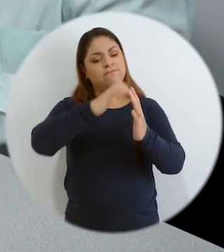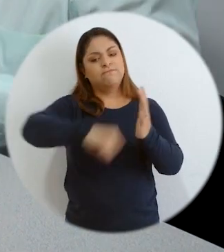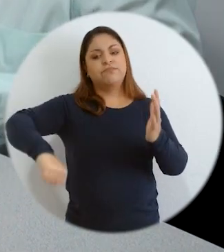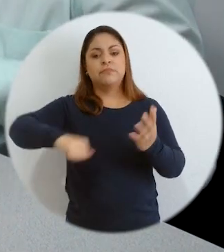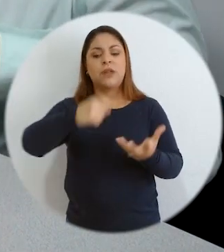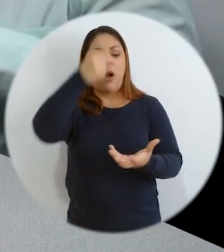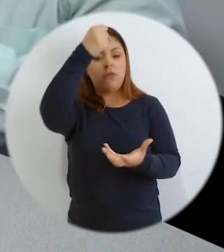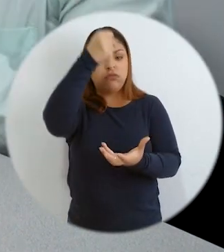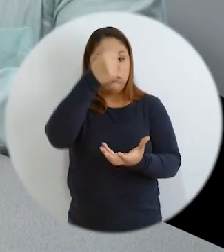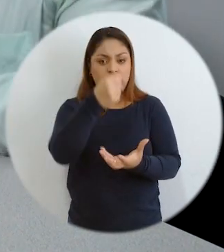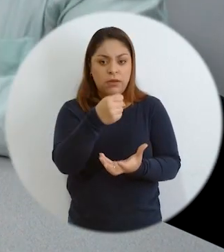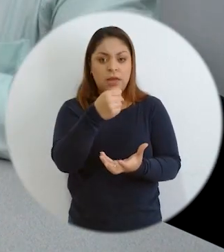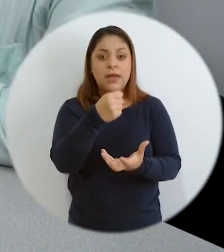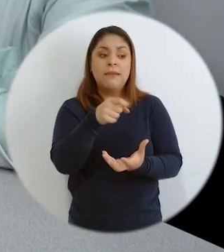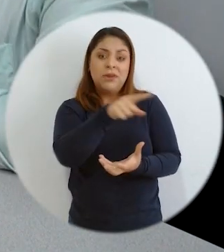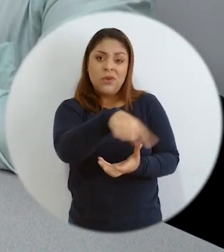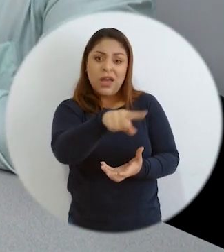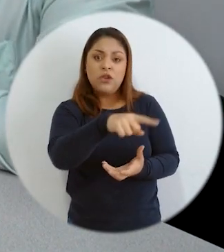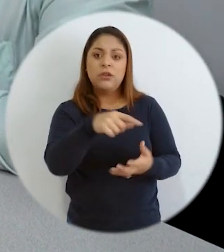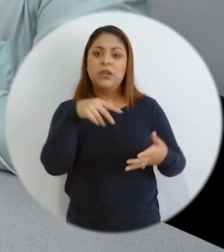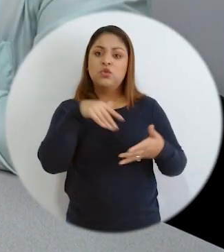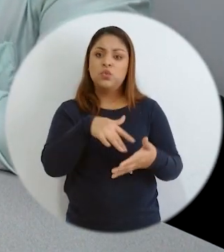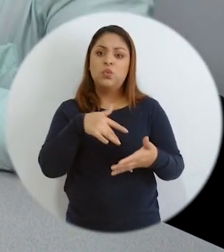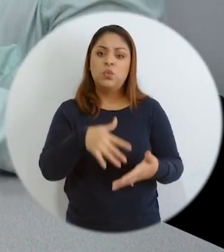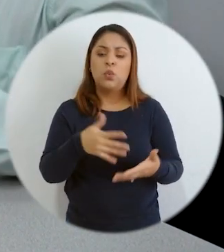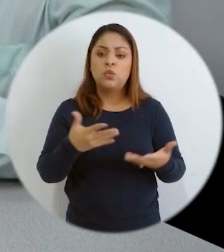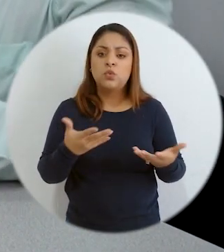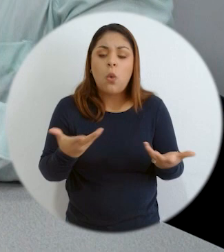secundaria. Correcto. Son estudiantes de escasos recursos, entonces